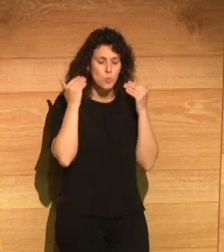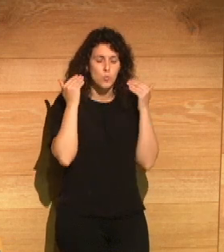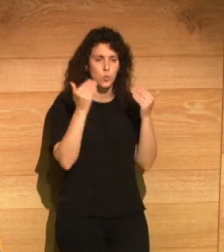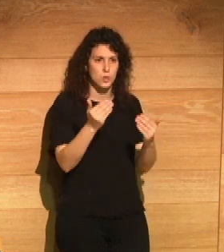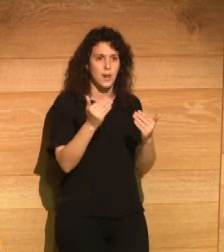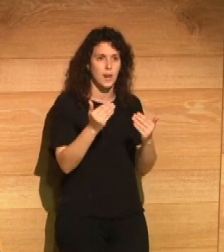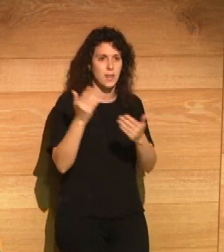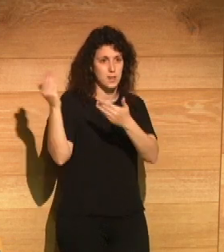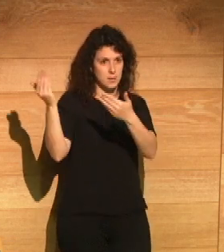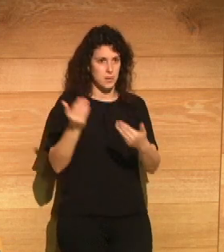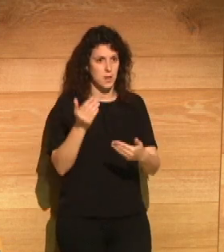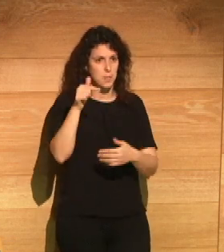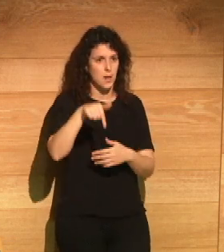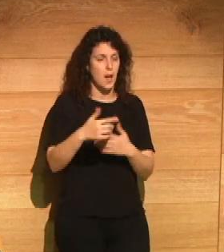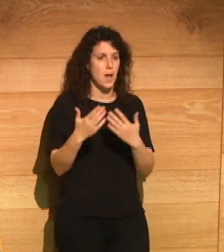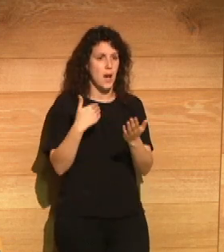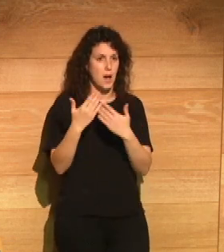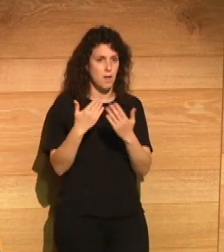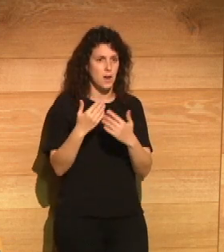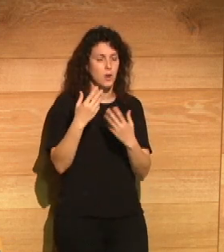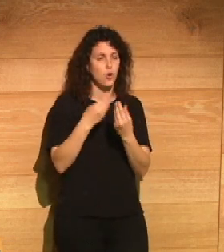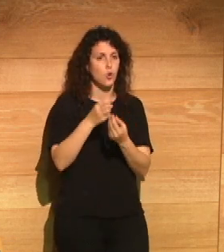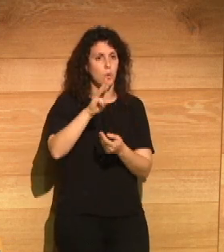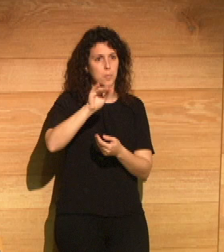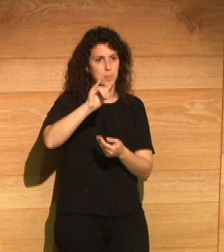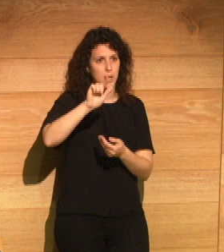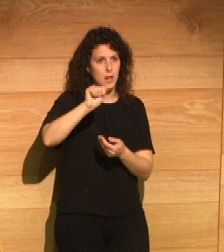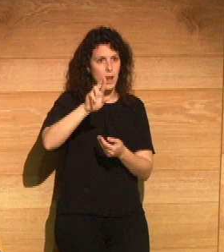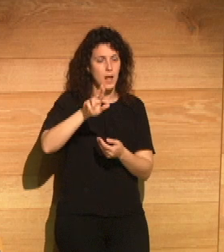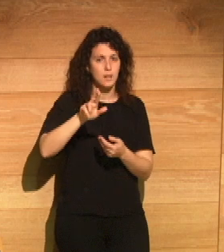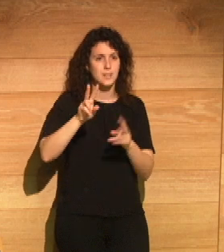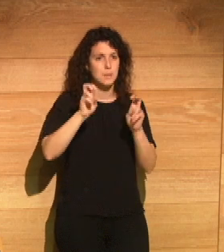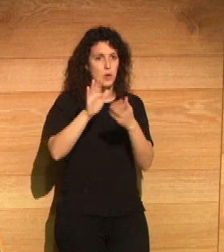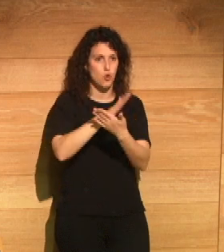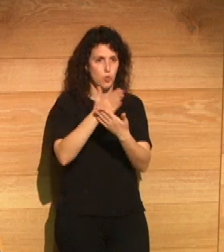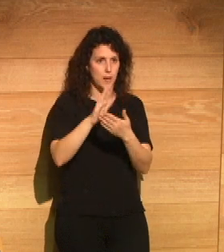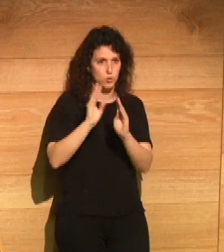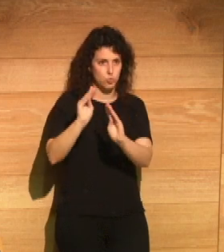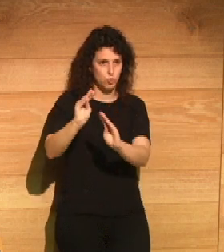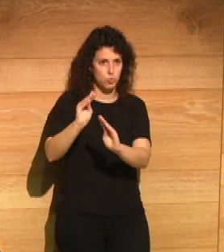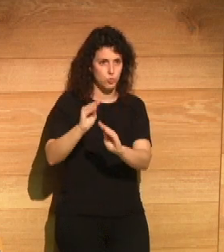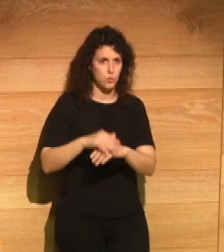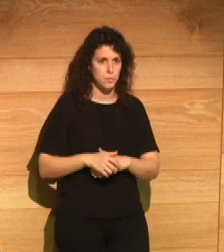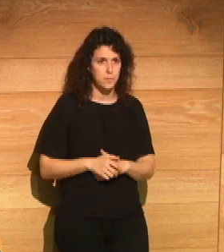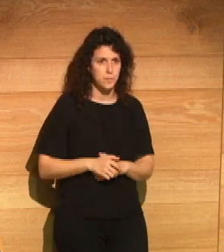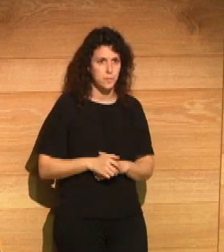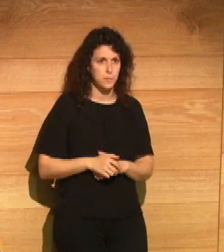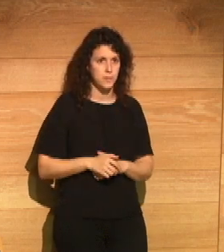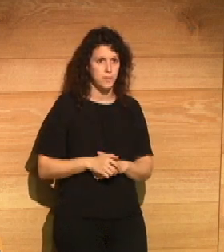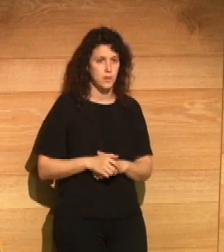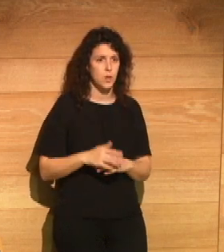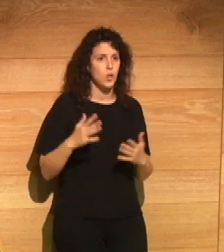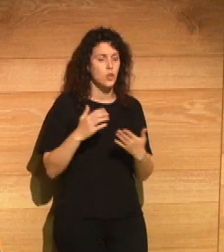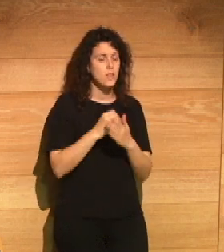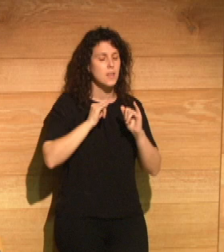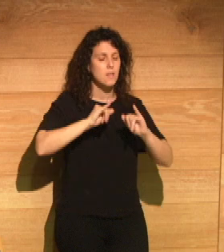por invitarme a charlar con Pilar de su novela. Bueno, que todos la pasen lo